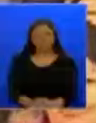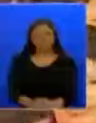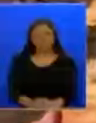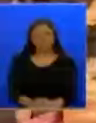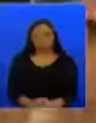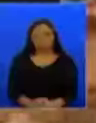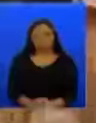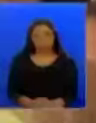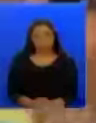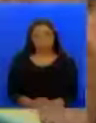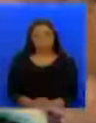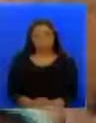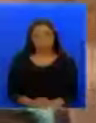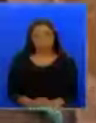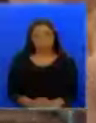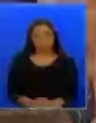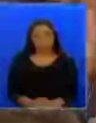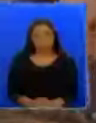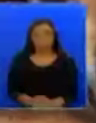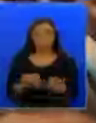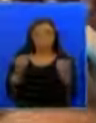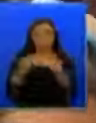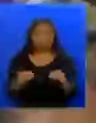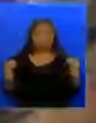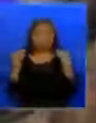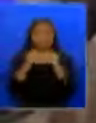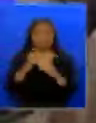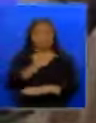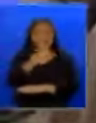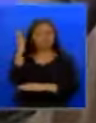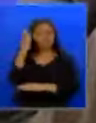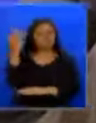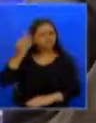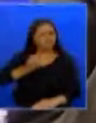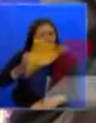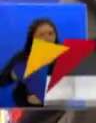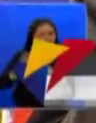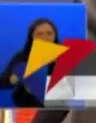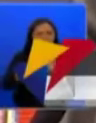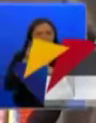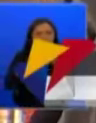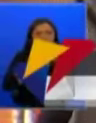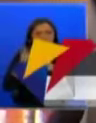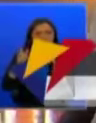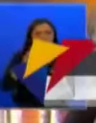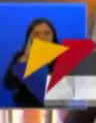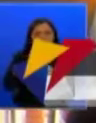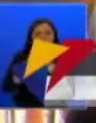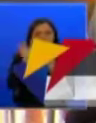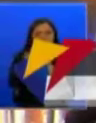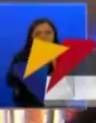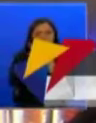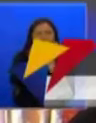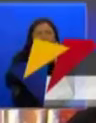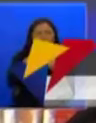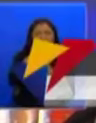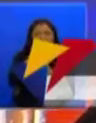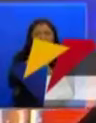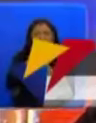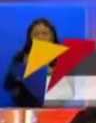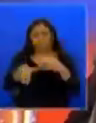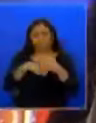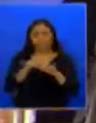tenemos presidente. Hemos actuado con la rectitud y frontalidad que nos caracteriza y todo esto es un show montado por la prensa